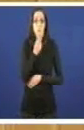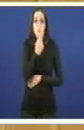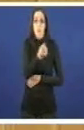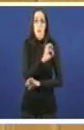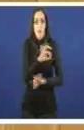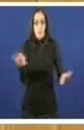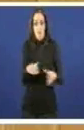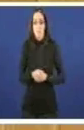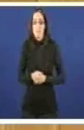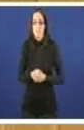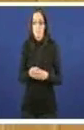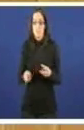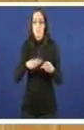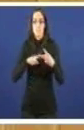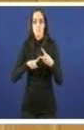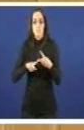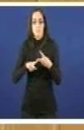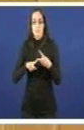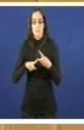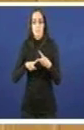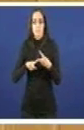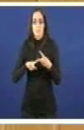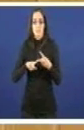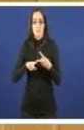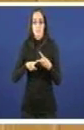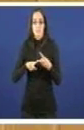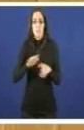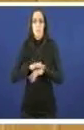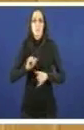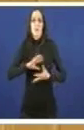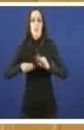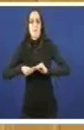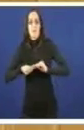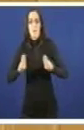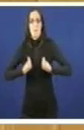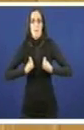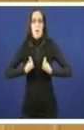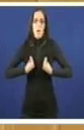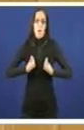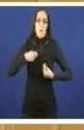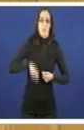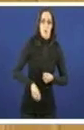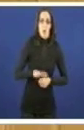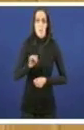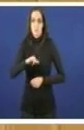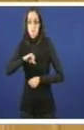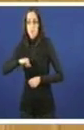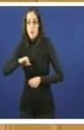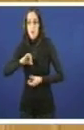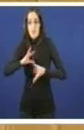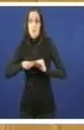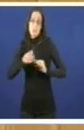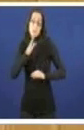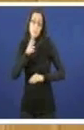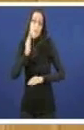de conciliar a vida laboral e personal fundamentalmente que máis afecta desgraciadamente as mulleres